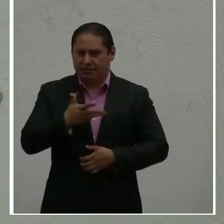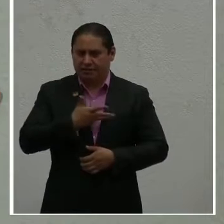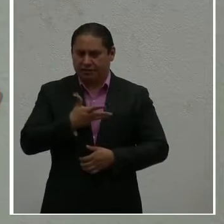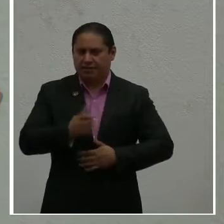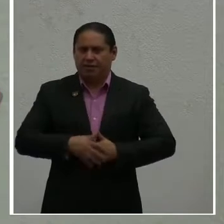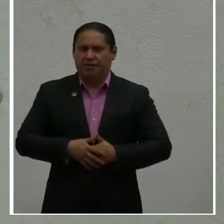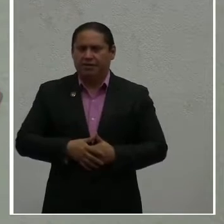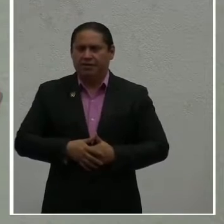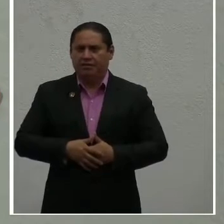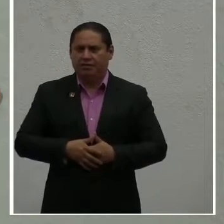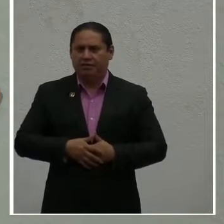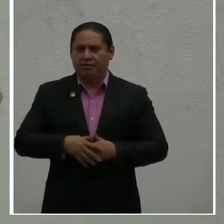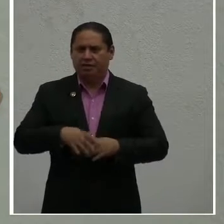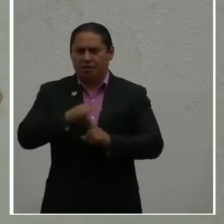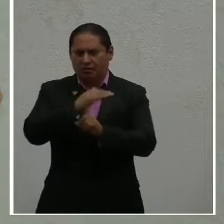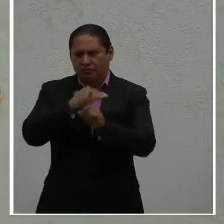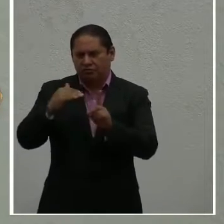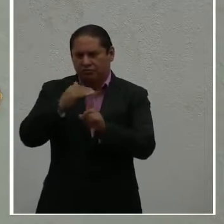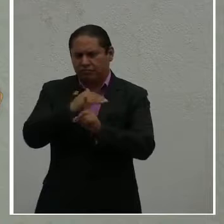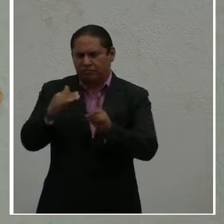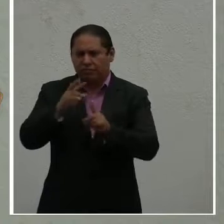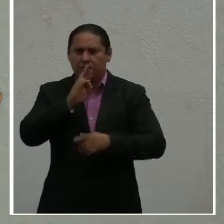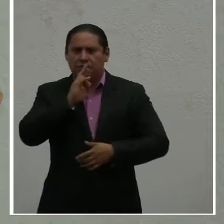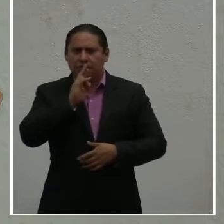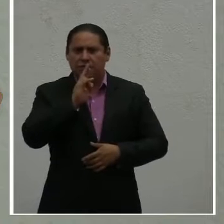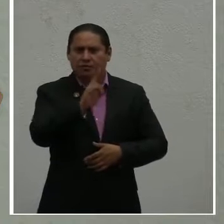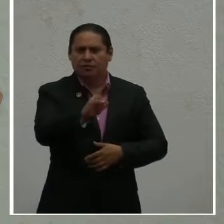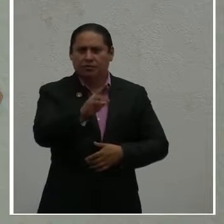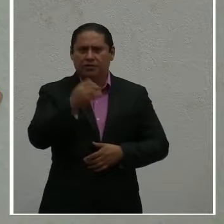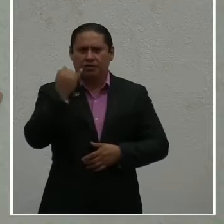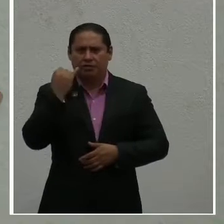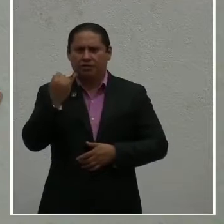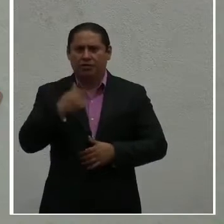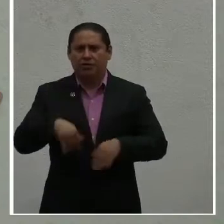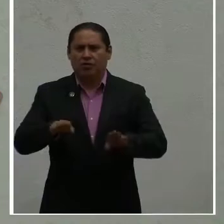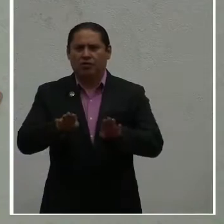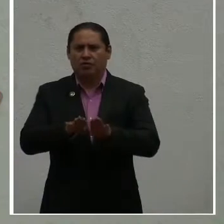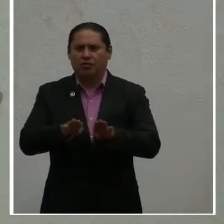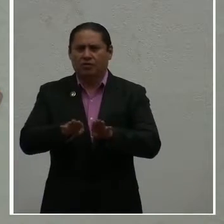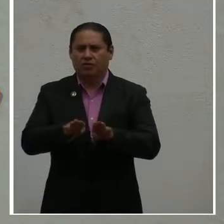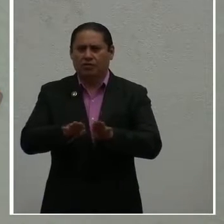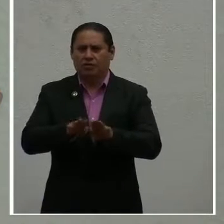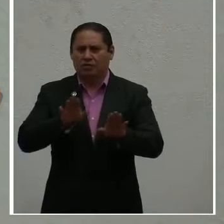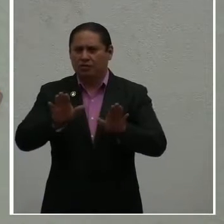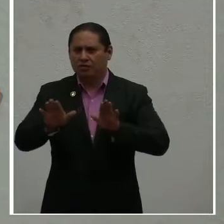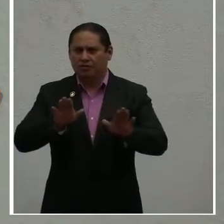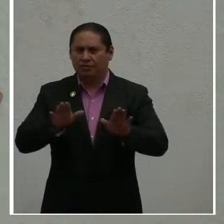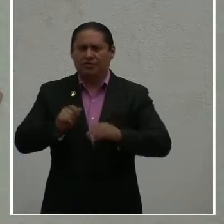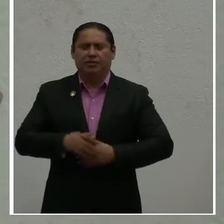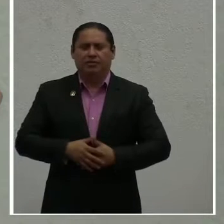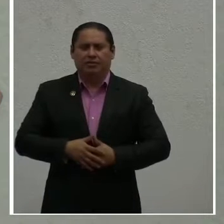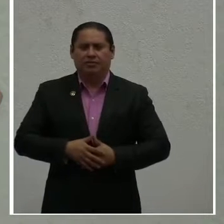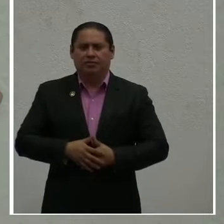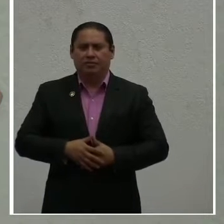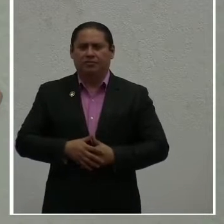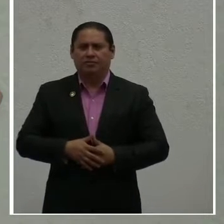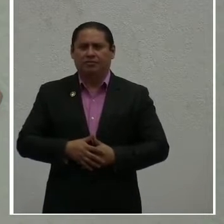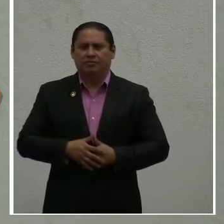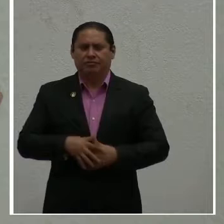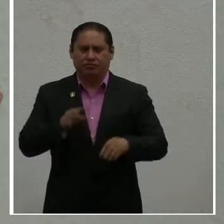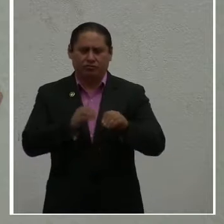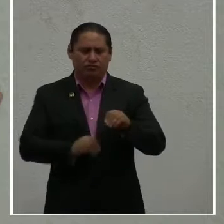del promedio de resultados de los indicadores de la gestión gubernamental, agregados en